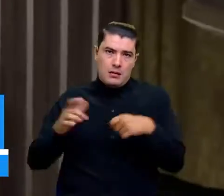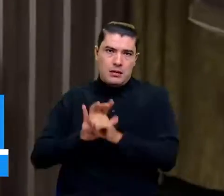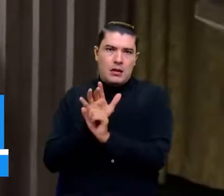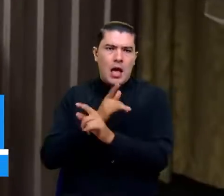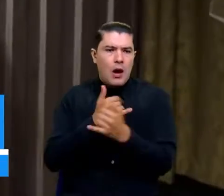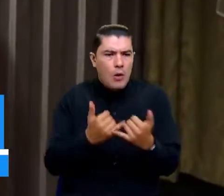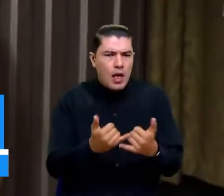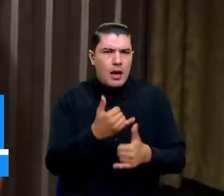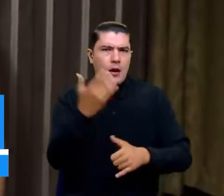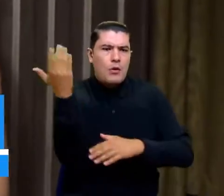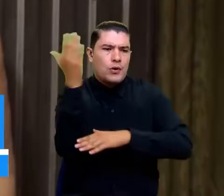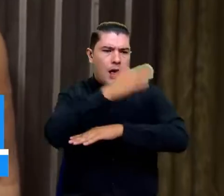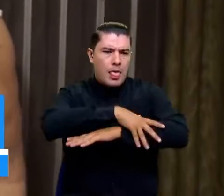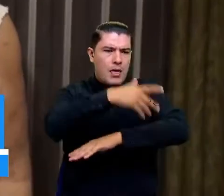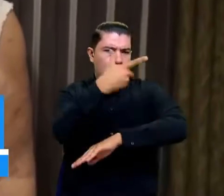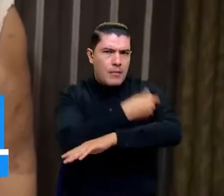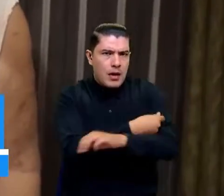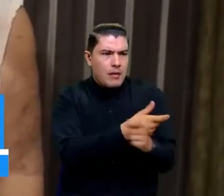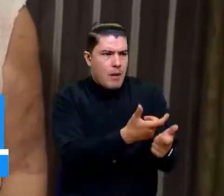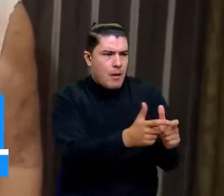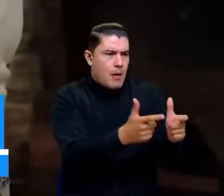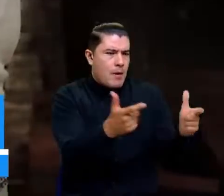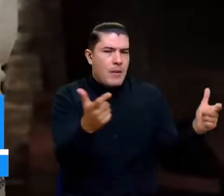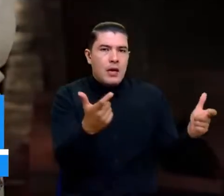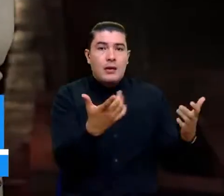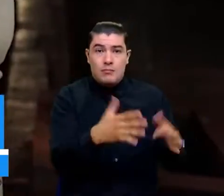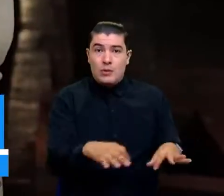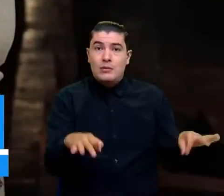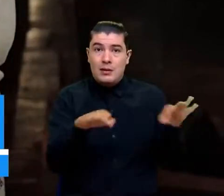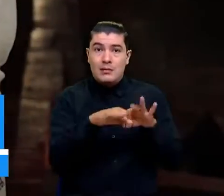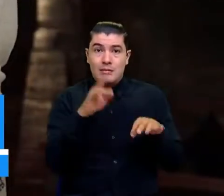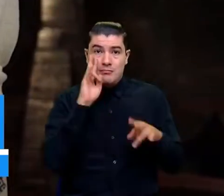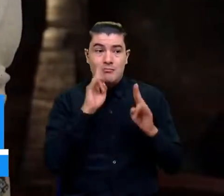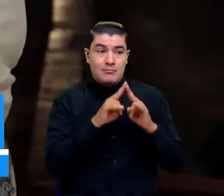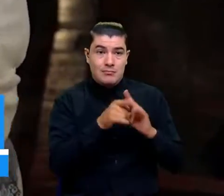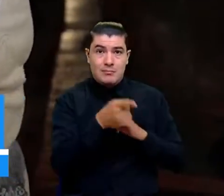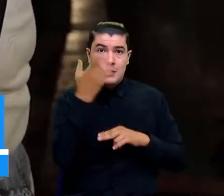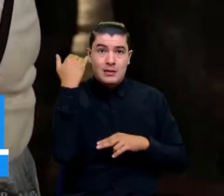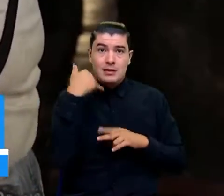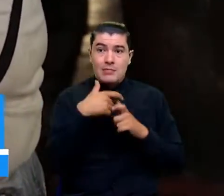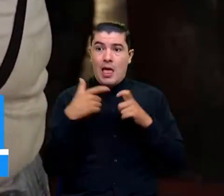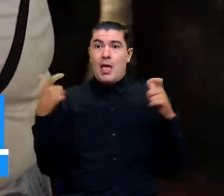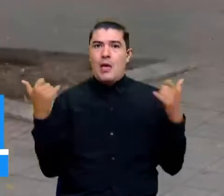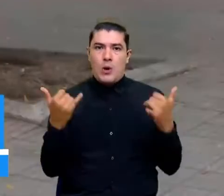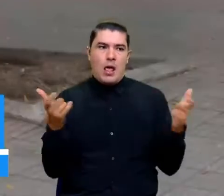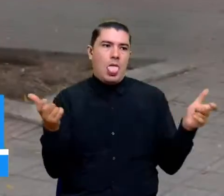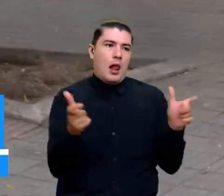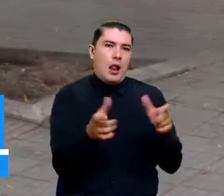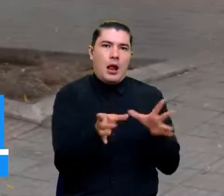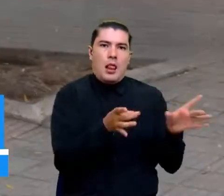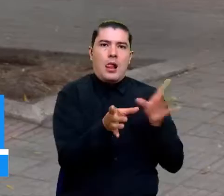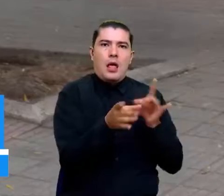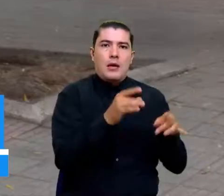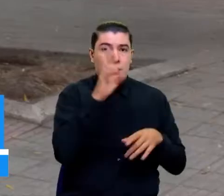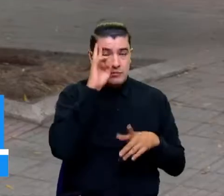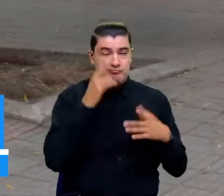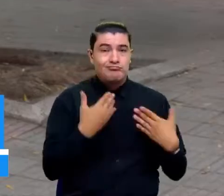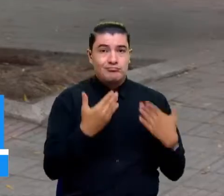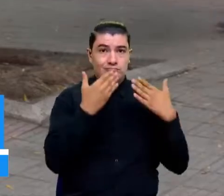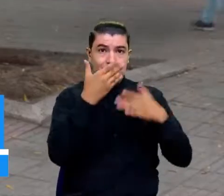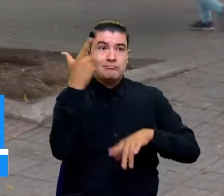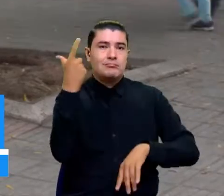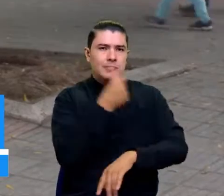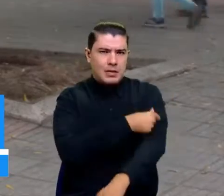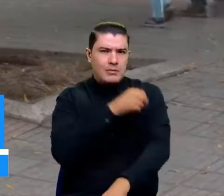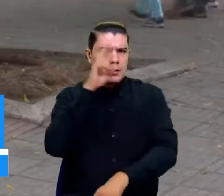las autoridades la importancia de completar los esquemas. Le recordamos a los cucuteños que hay más de 25